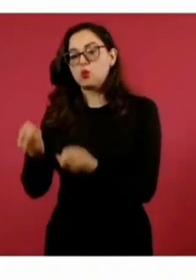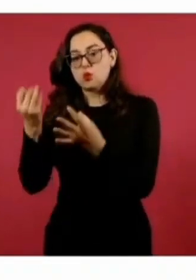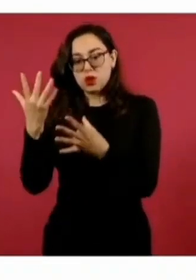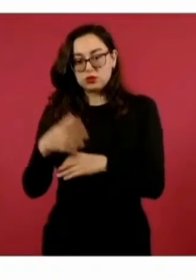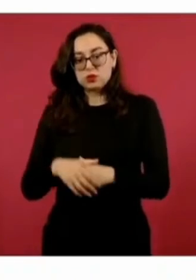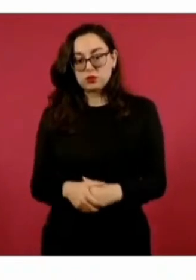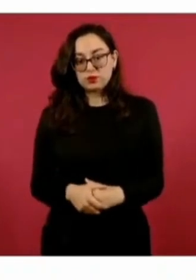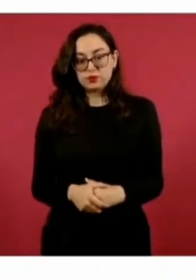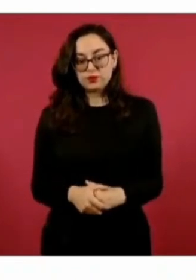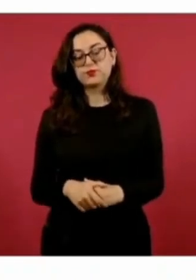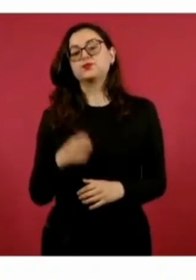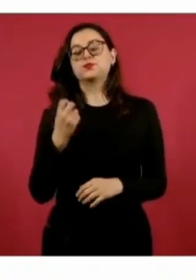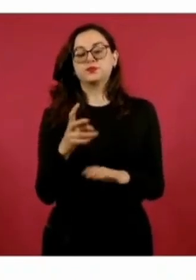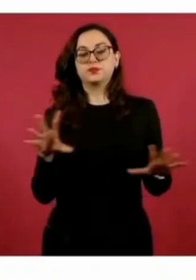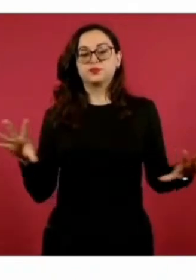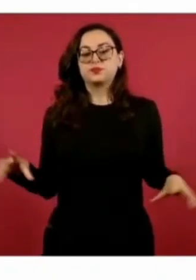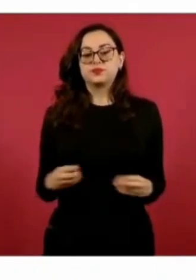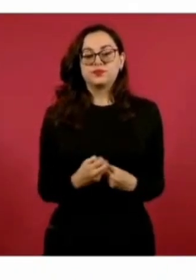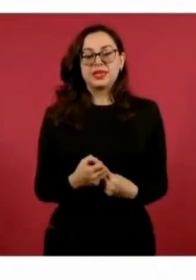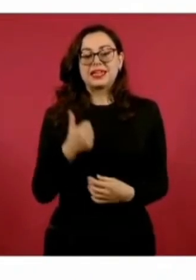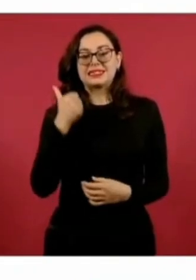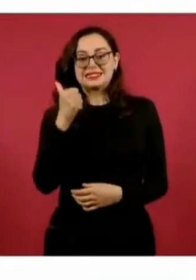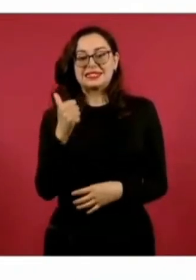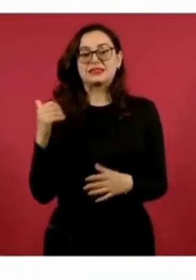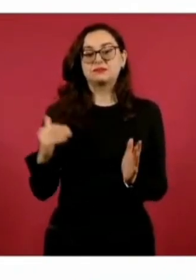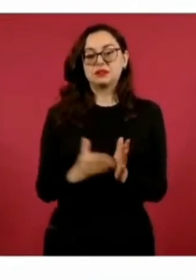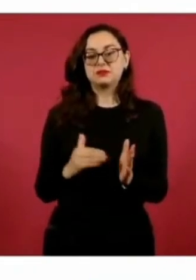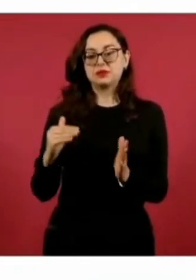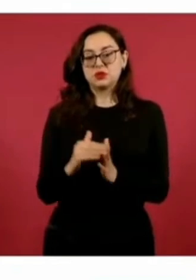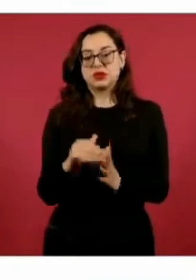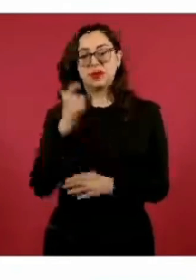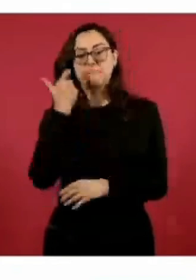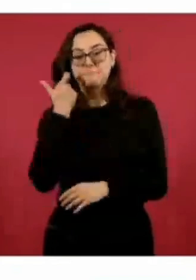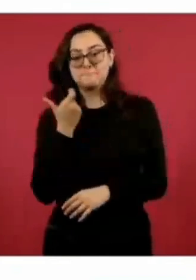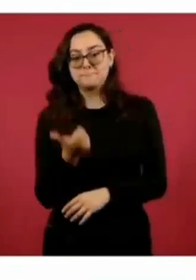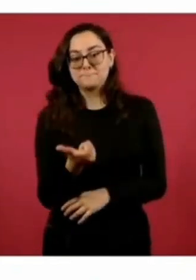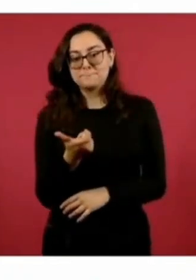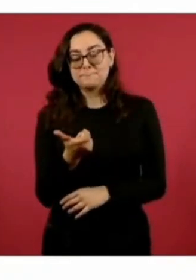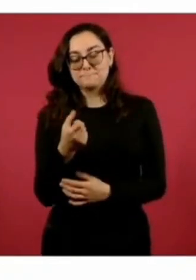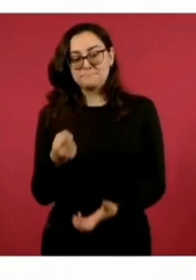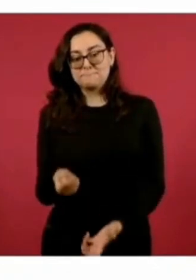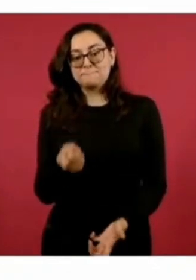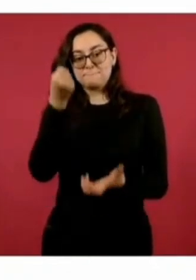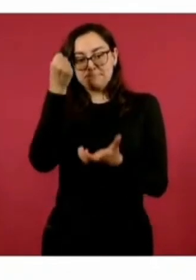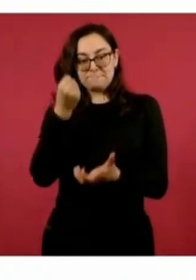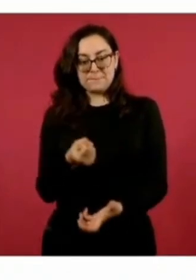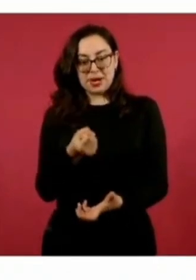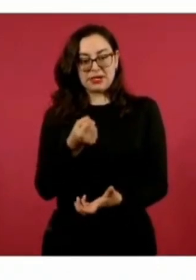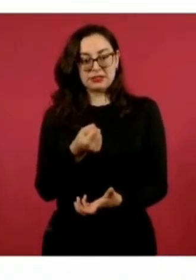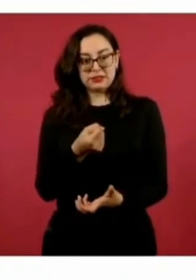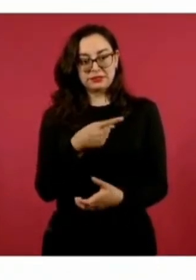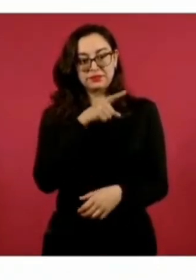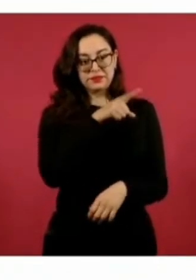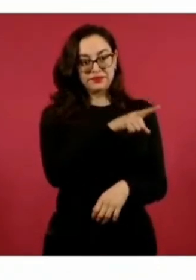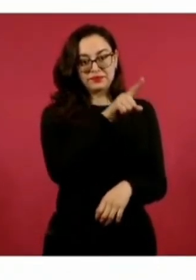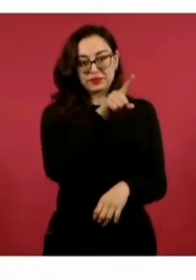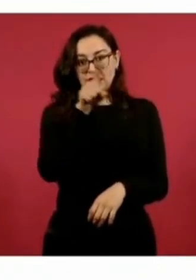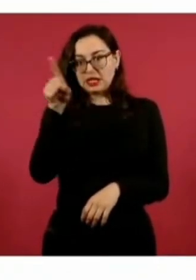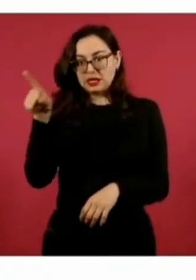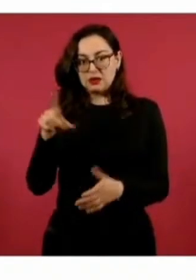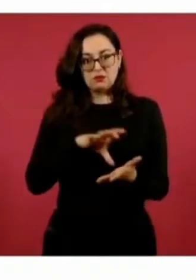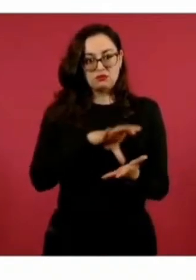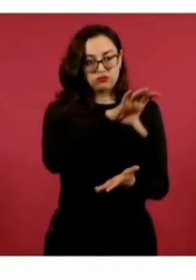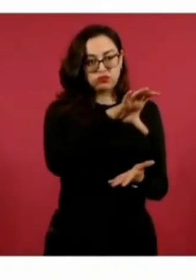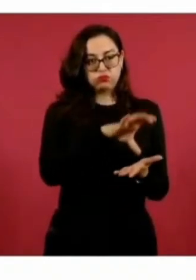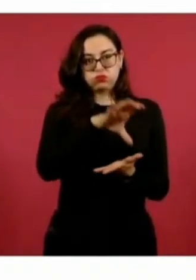decíamos son más de 6000 millones de pesos van a dar a las áreas